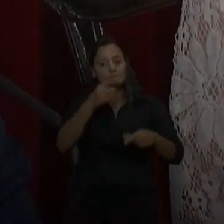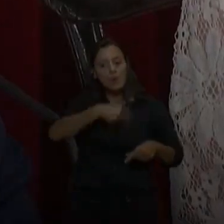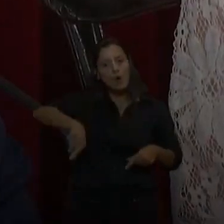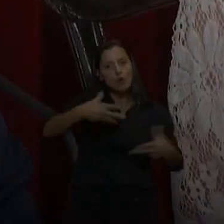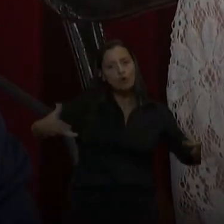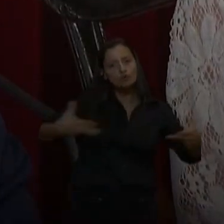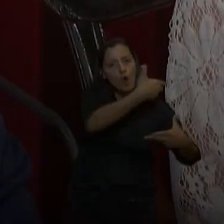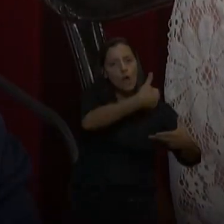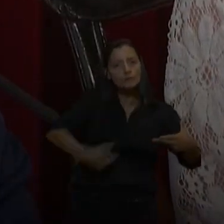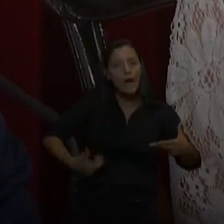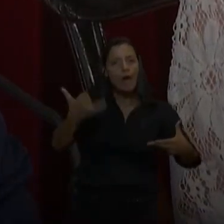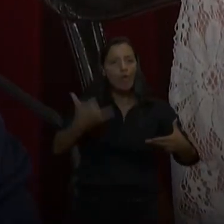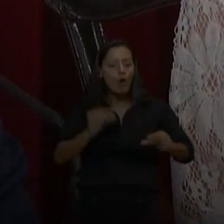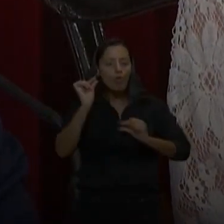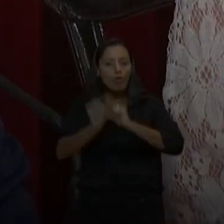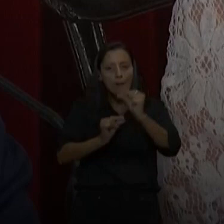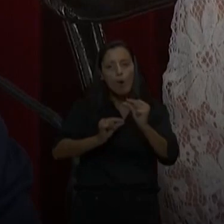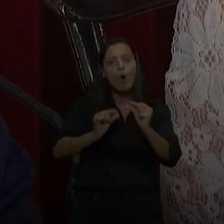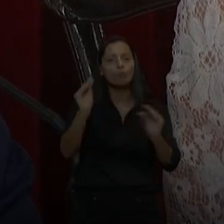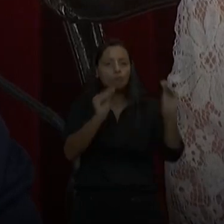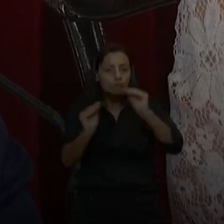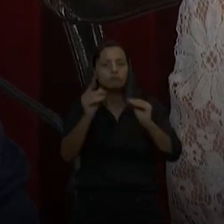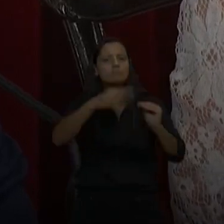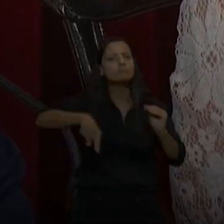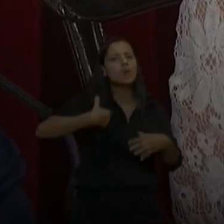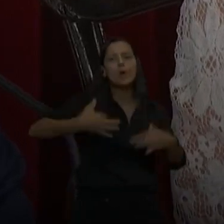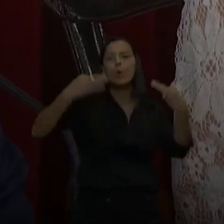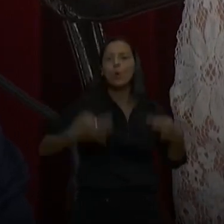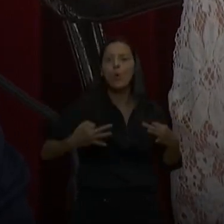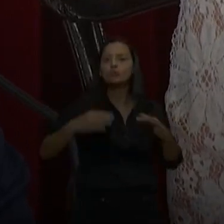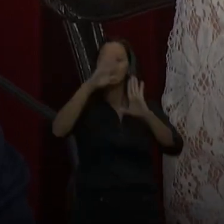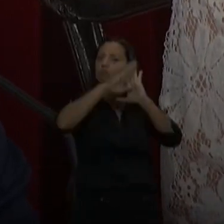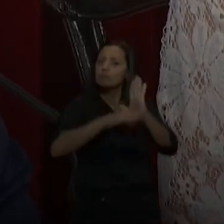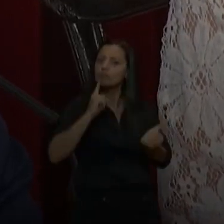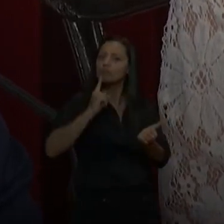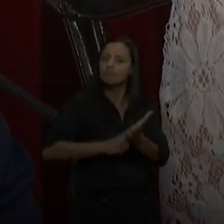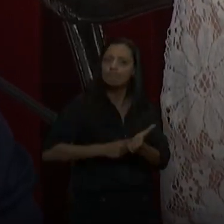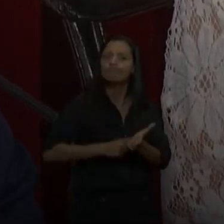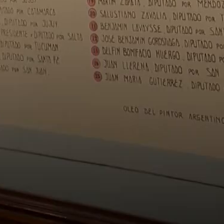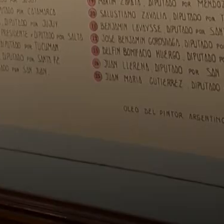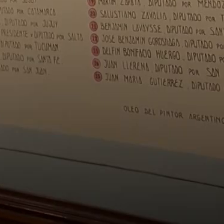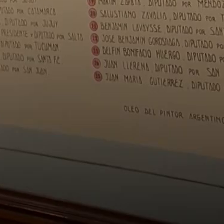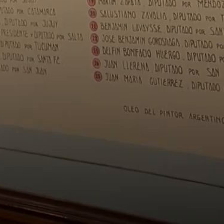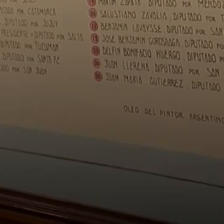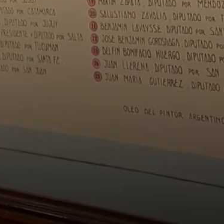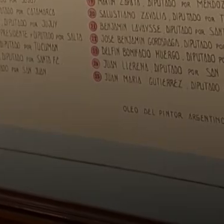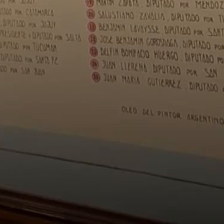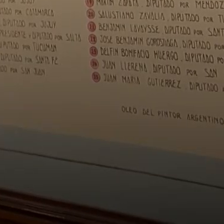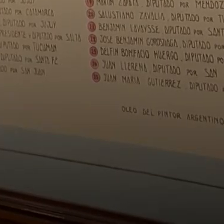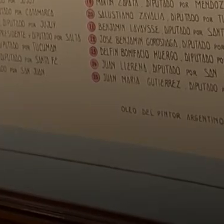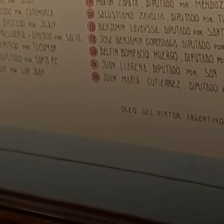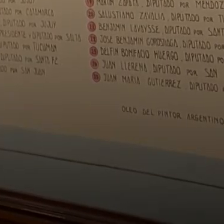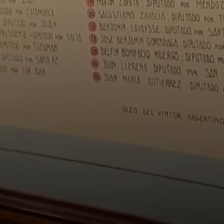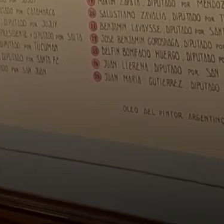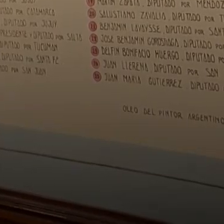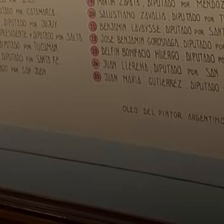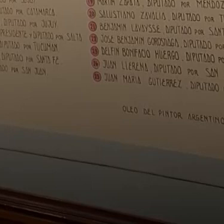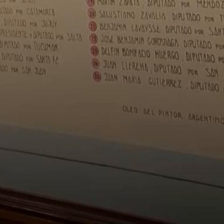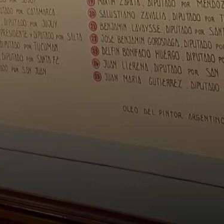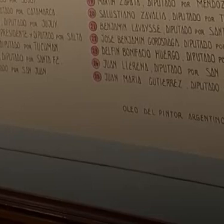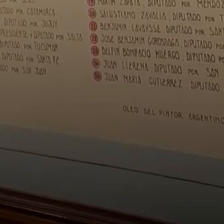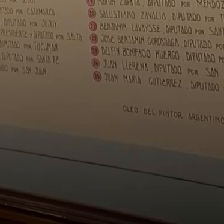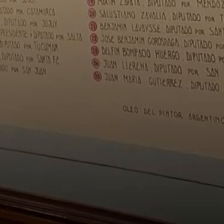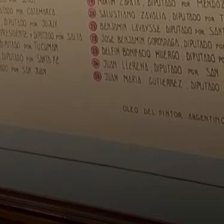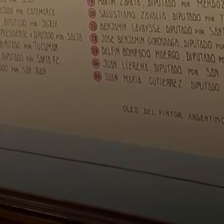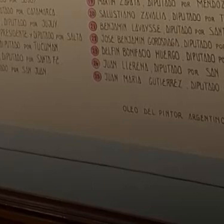en el sistema laboral, sin achicar el Estado y despedir trabajadores del Estado, sin tarifazos. Nos parece que ahora llega una etapa en